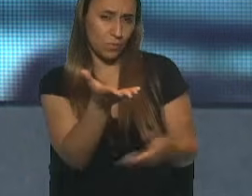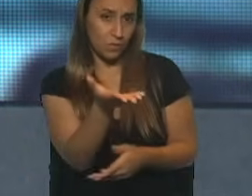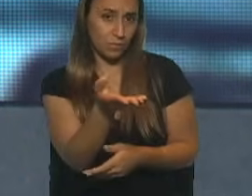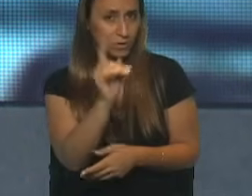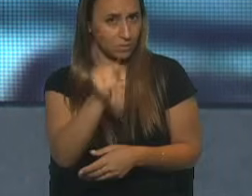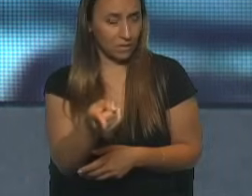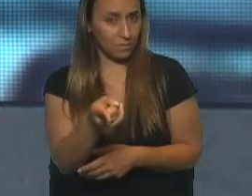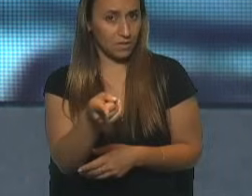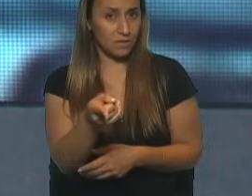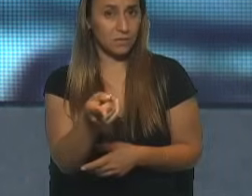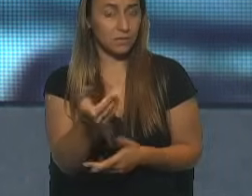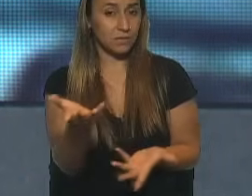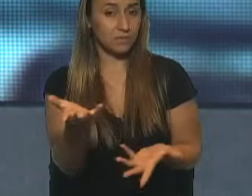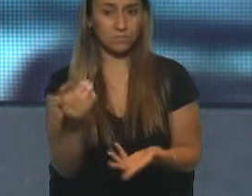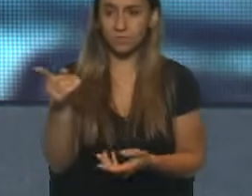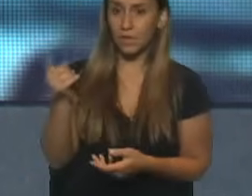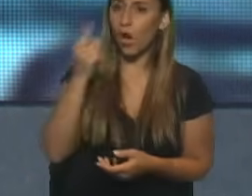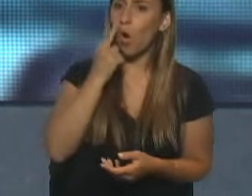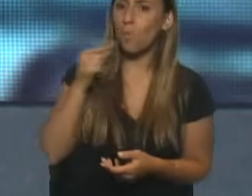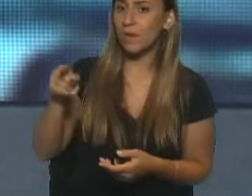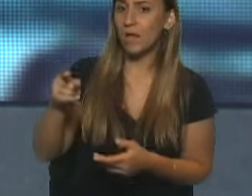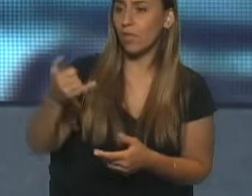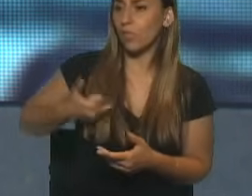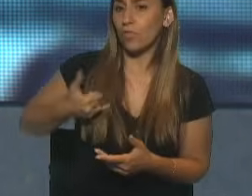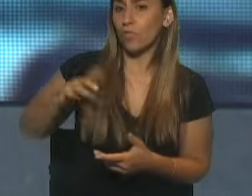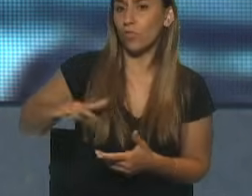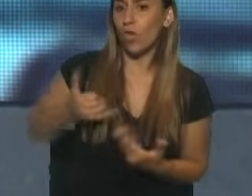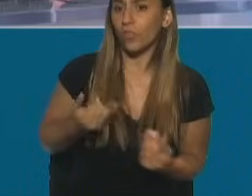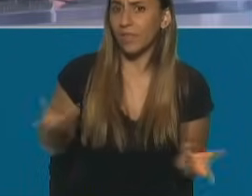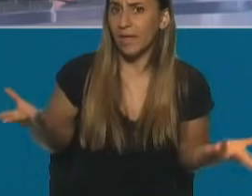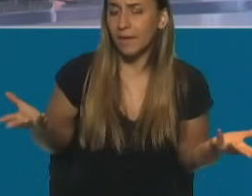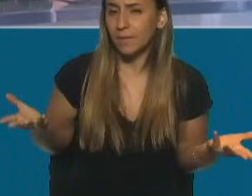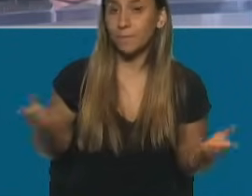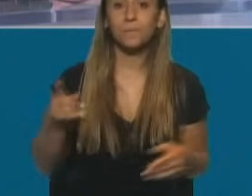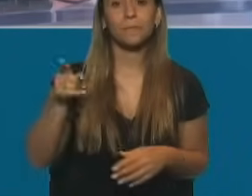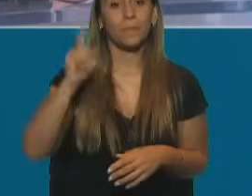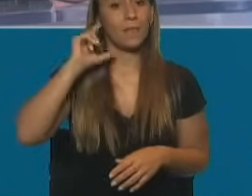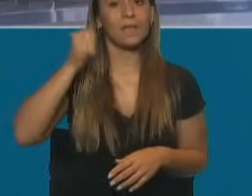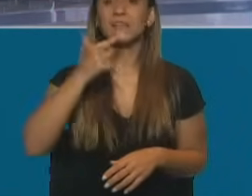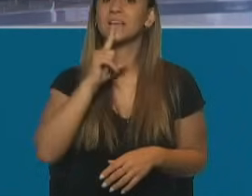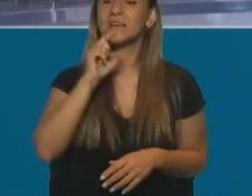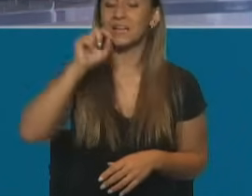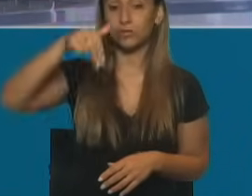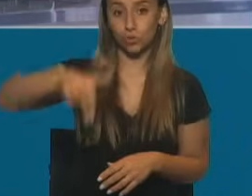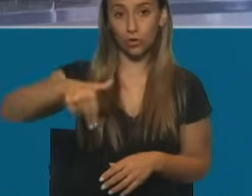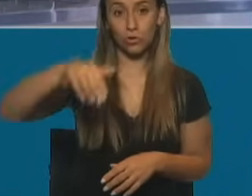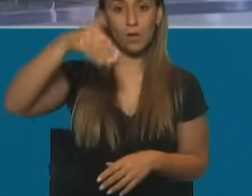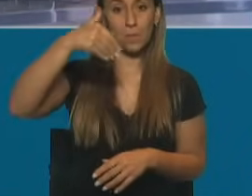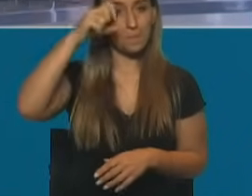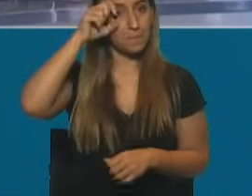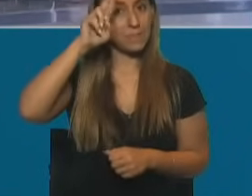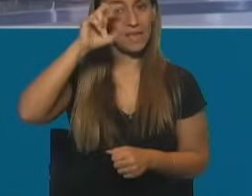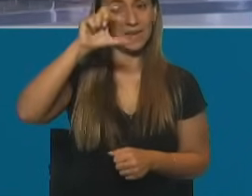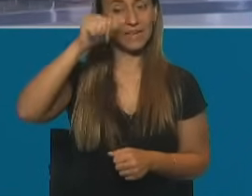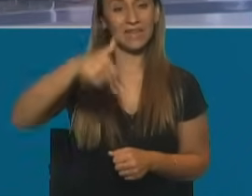devenir. ¿Este hombre dónde está ahora? Gastón Mercancini, tal vez su nombre, en este momento está prófugo. El